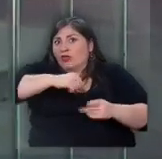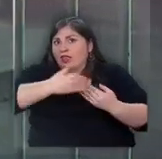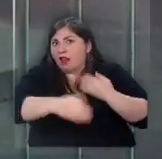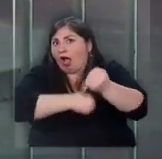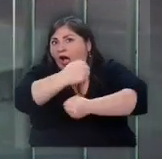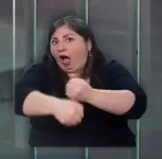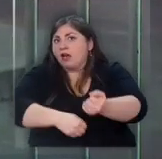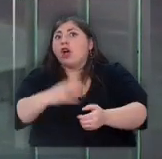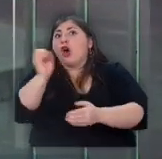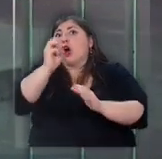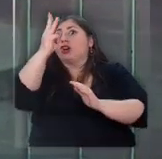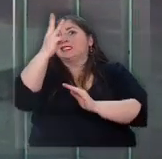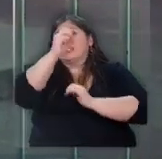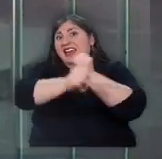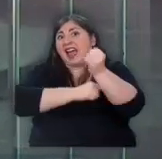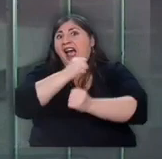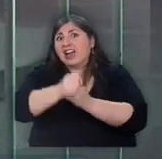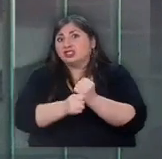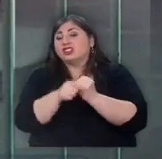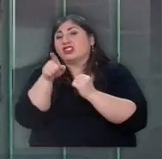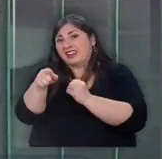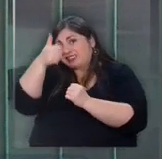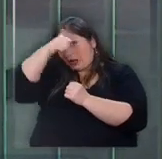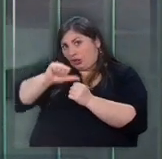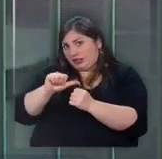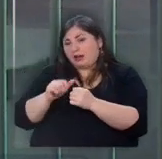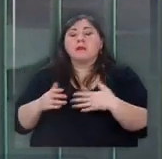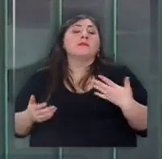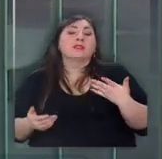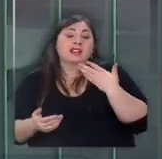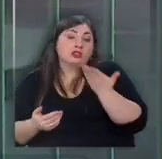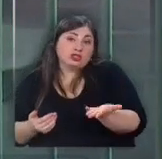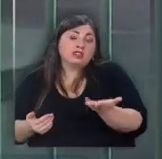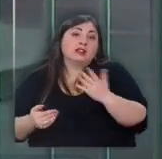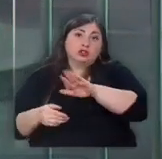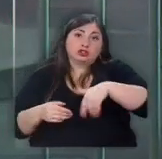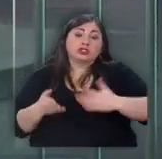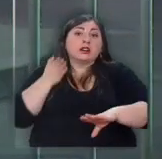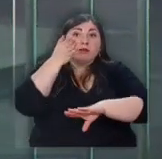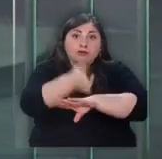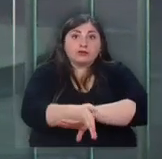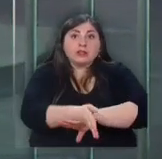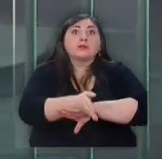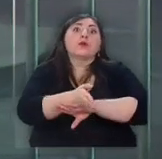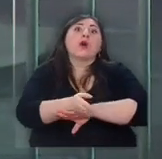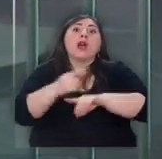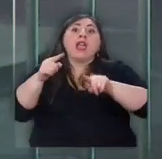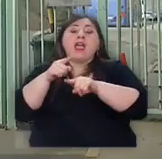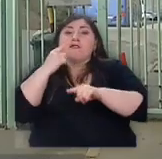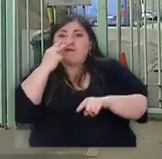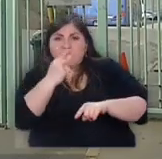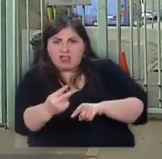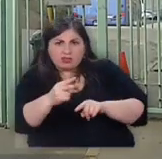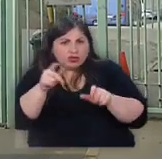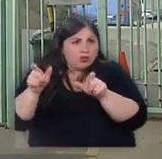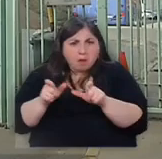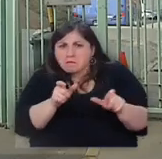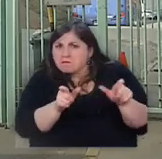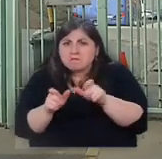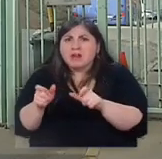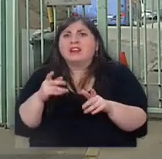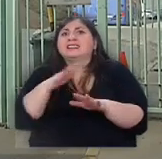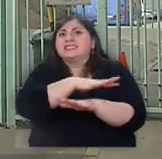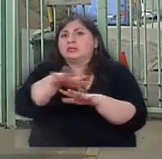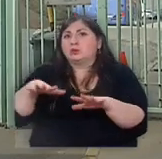también 3 años de aquellas. Nosotros estuvimos entonces, como tú bien lo decías, en el estudio monitoreando la situación en